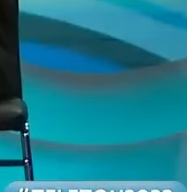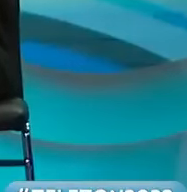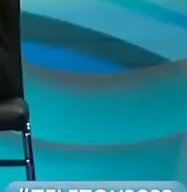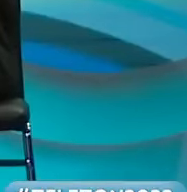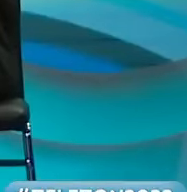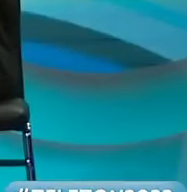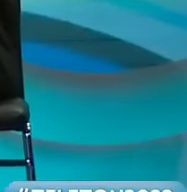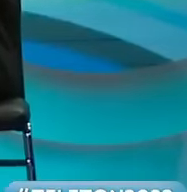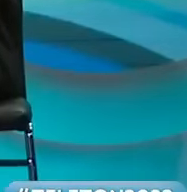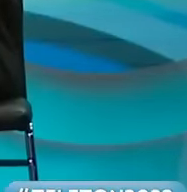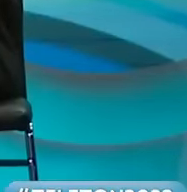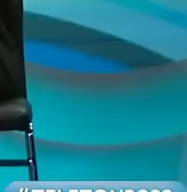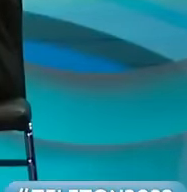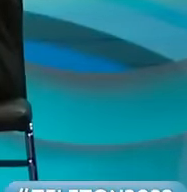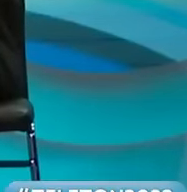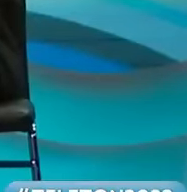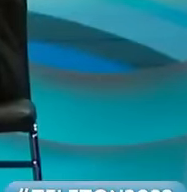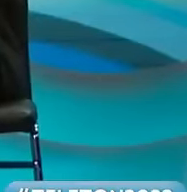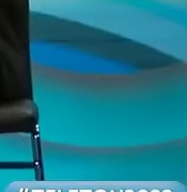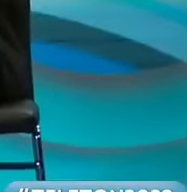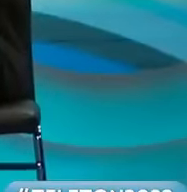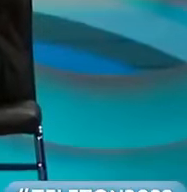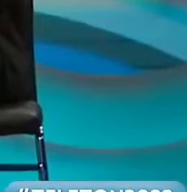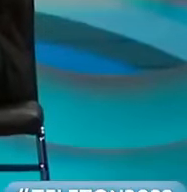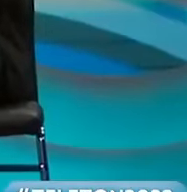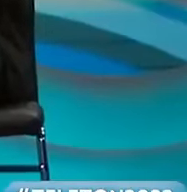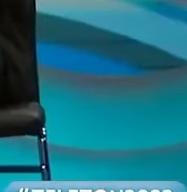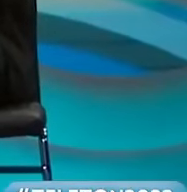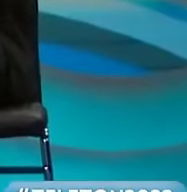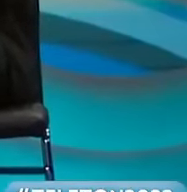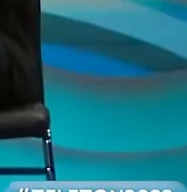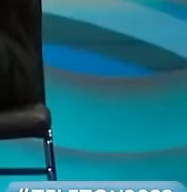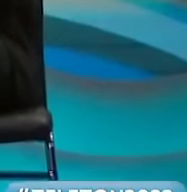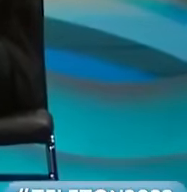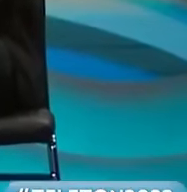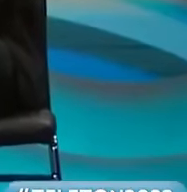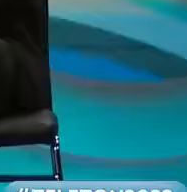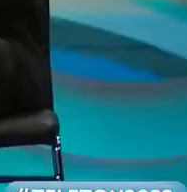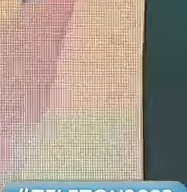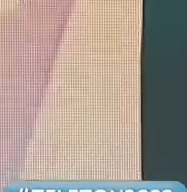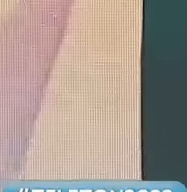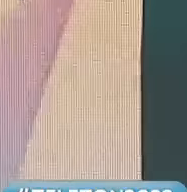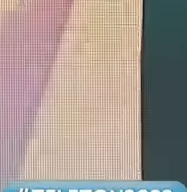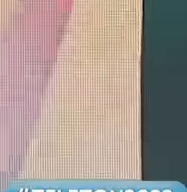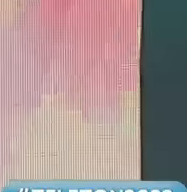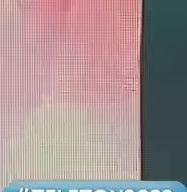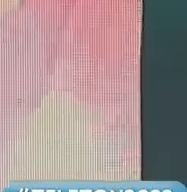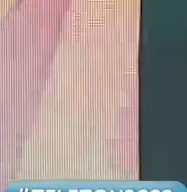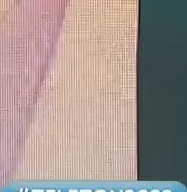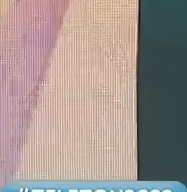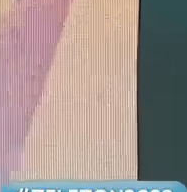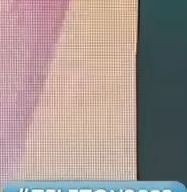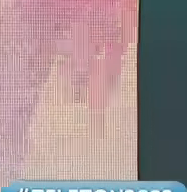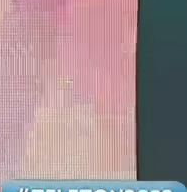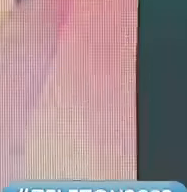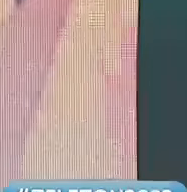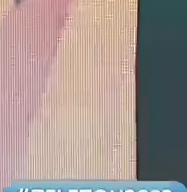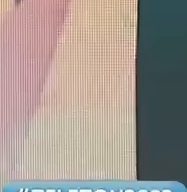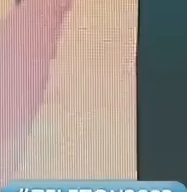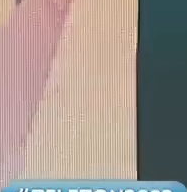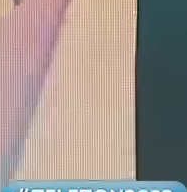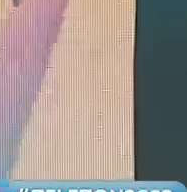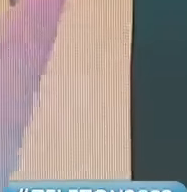Teletón. Y quiero que nos cuentes un poquito cómo fue para ti llegar y encontrarte con esa realidad y poder ayudar a